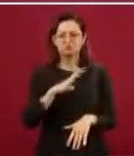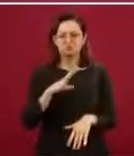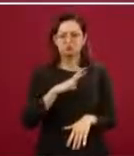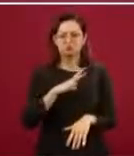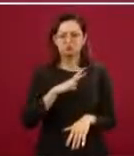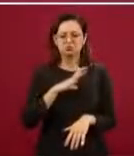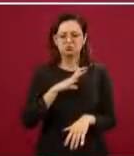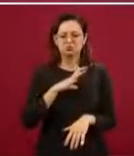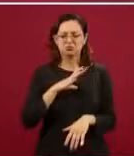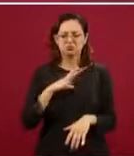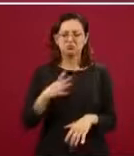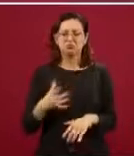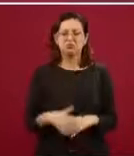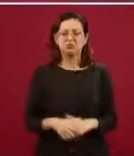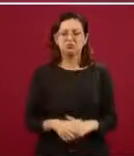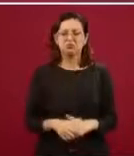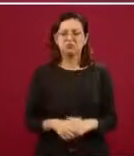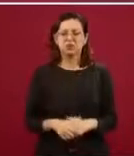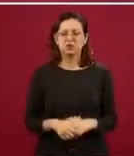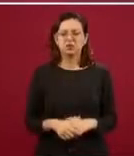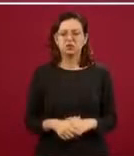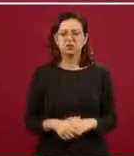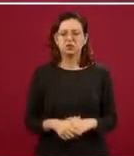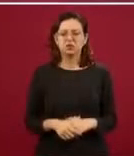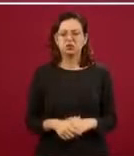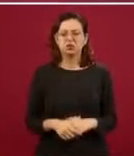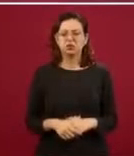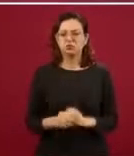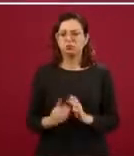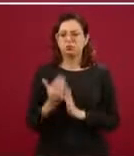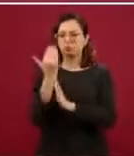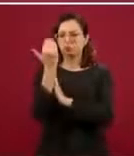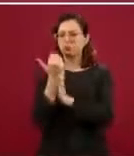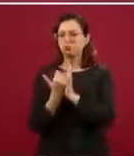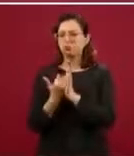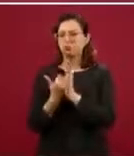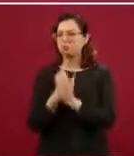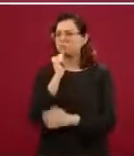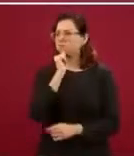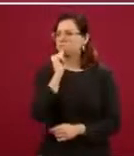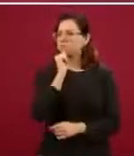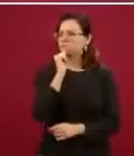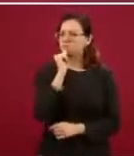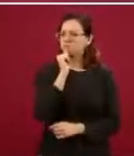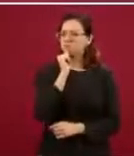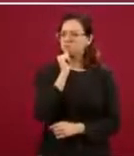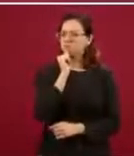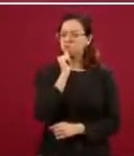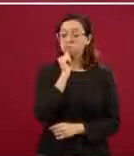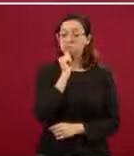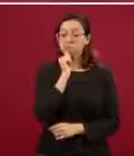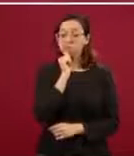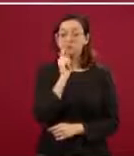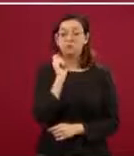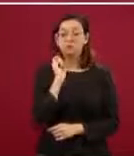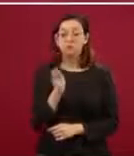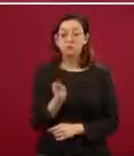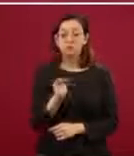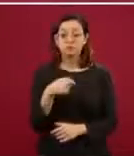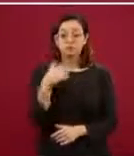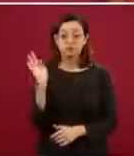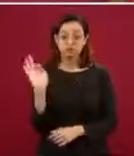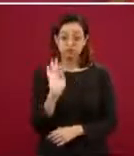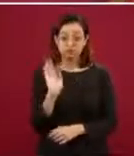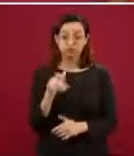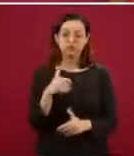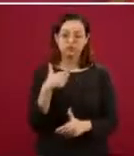tenido todavía una recaída. No quiere decir que no se vaya a